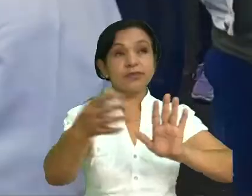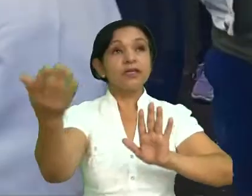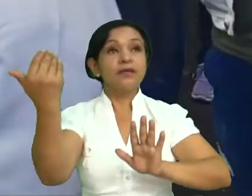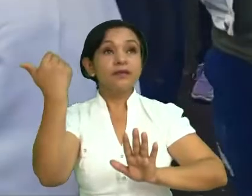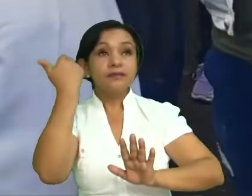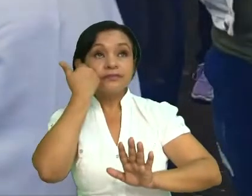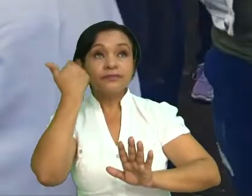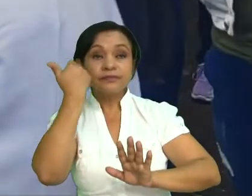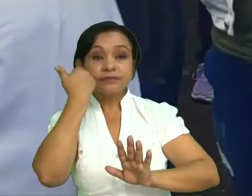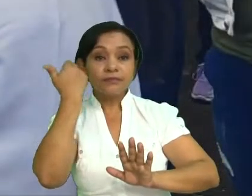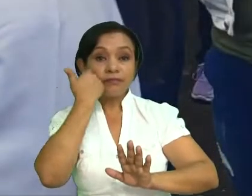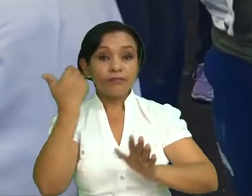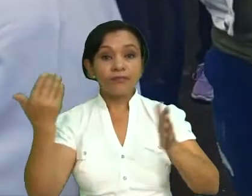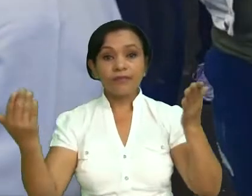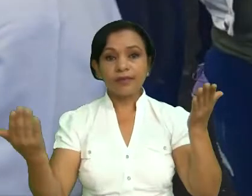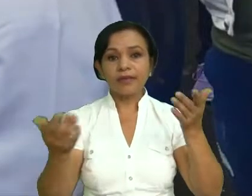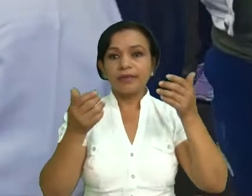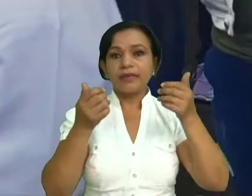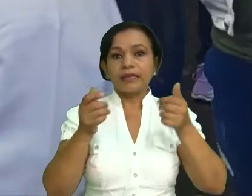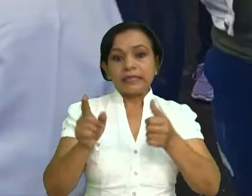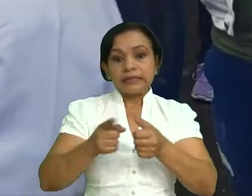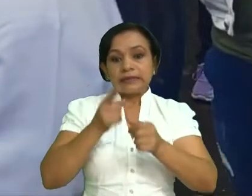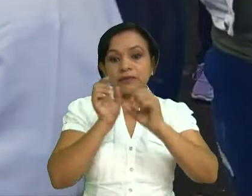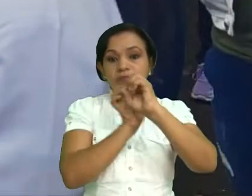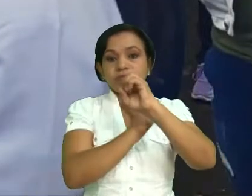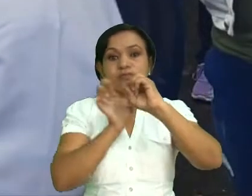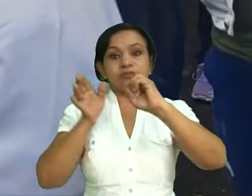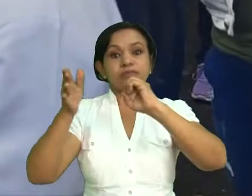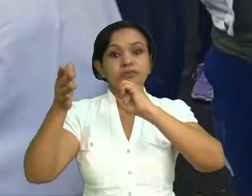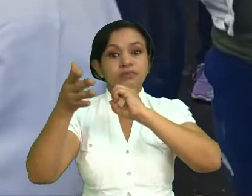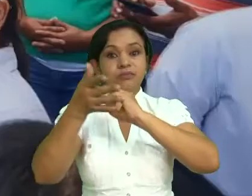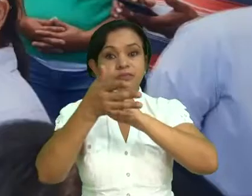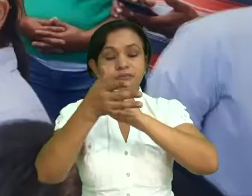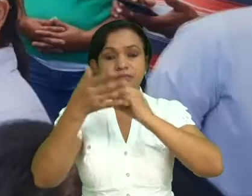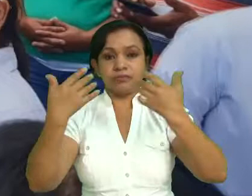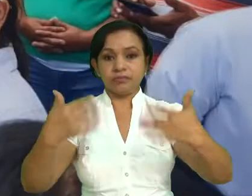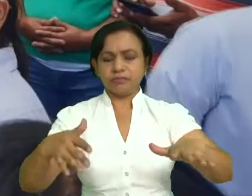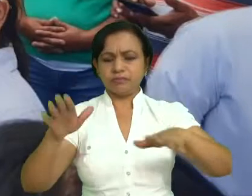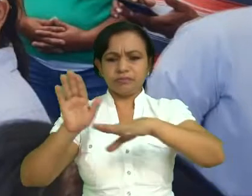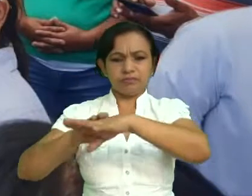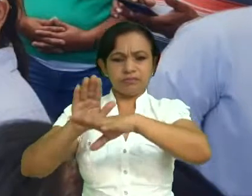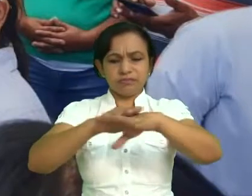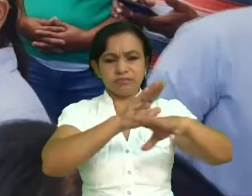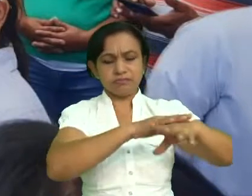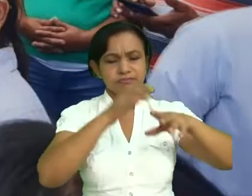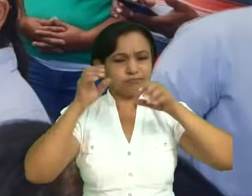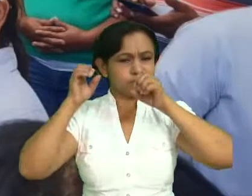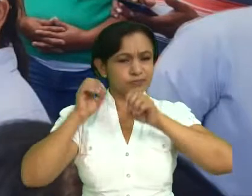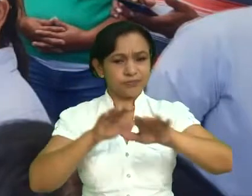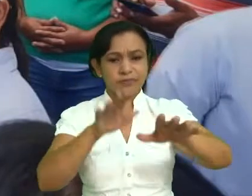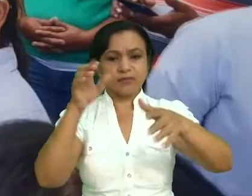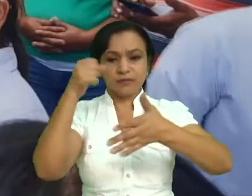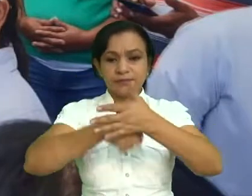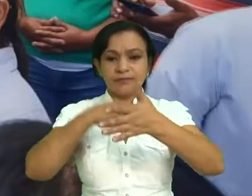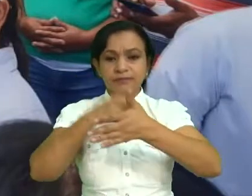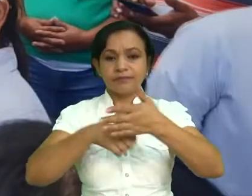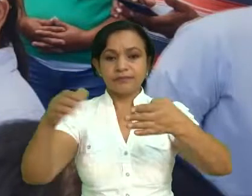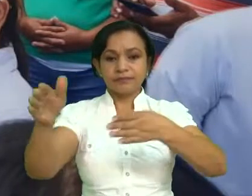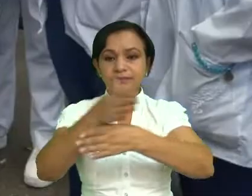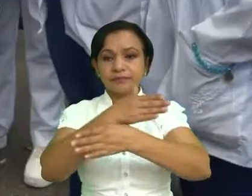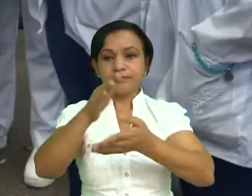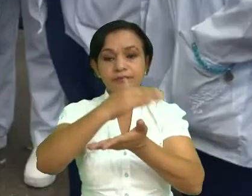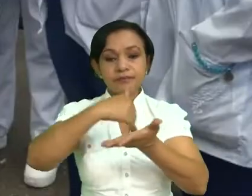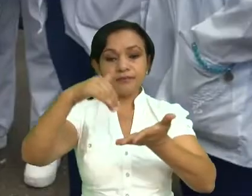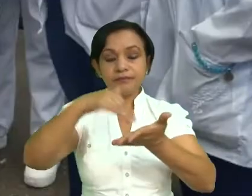Y con el anuncio del primer caso, nosotros nos volcamos articulando esfuerzos con los diferentes centros de salud